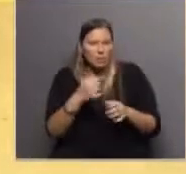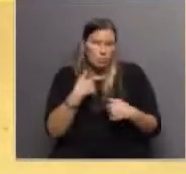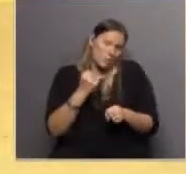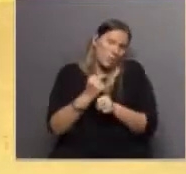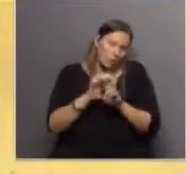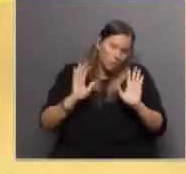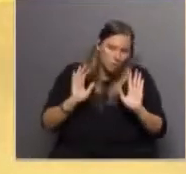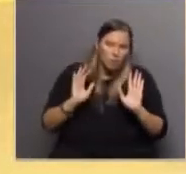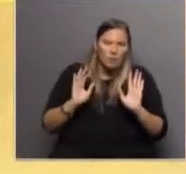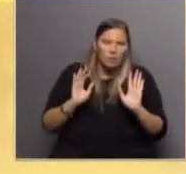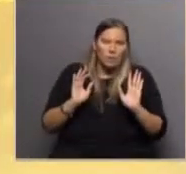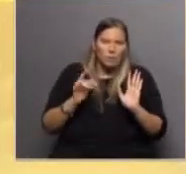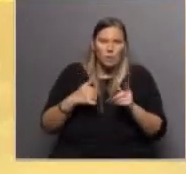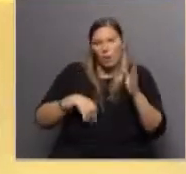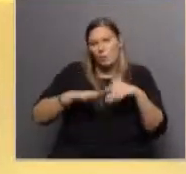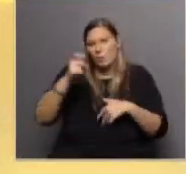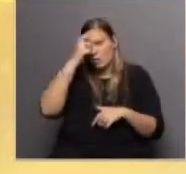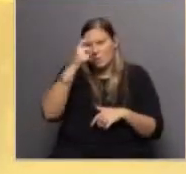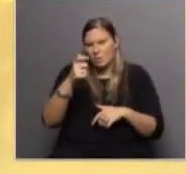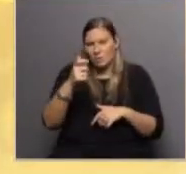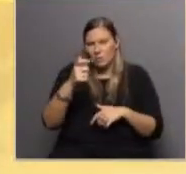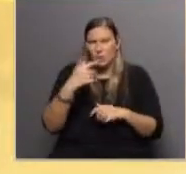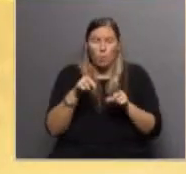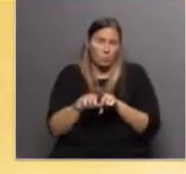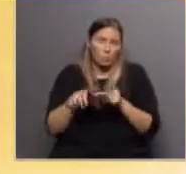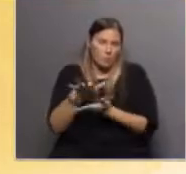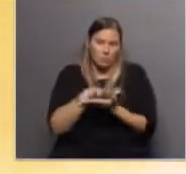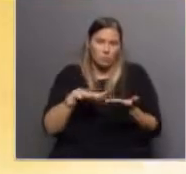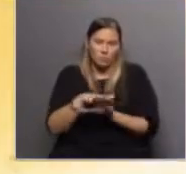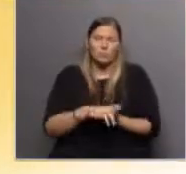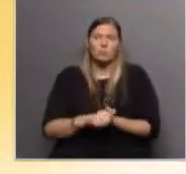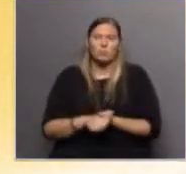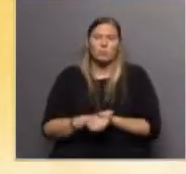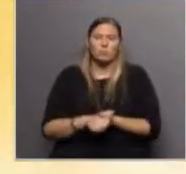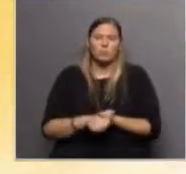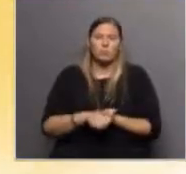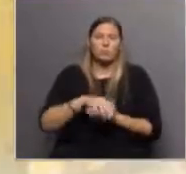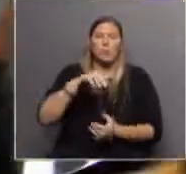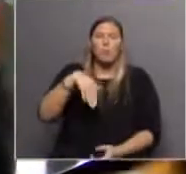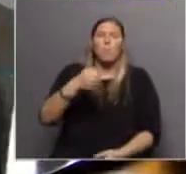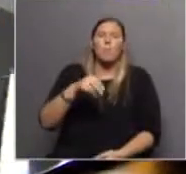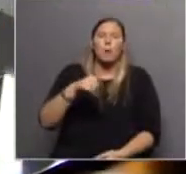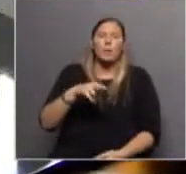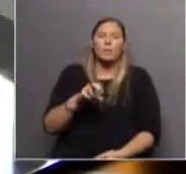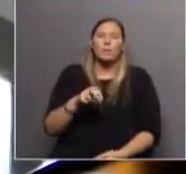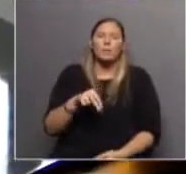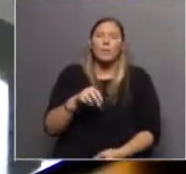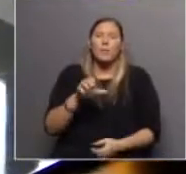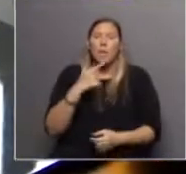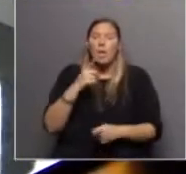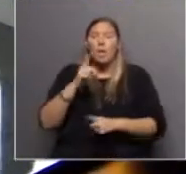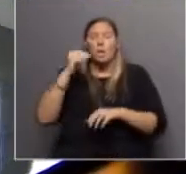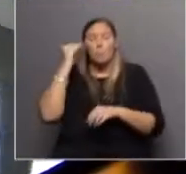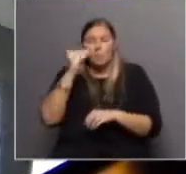en particular, ¿no? Pero creo que de la mayoría de los científicos nos ha pasado lo mismo. Mayne Farielo, docente de Facultad de Ingeniería,